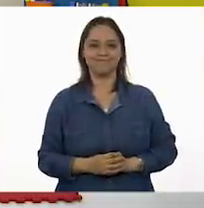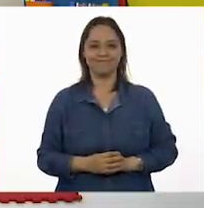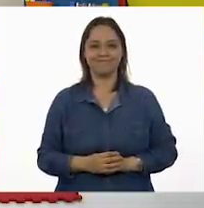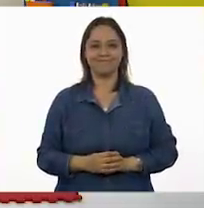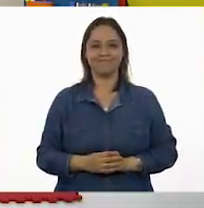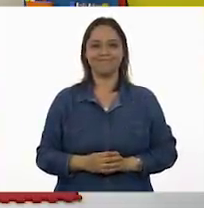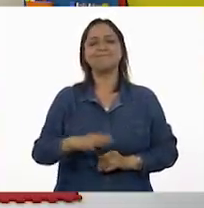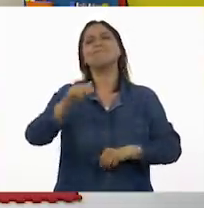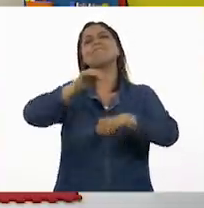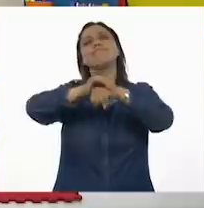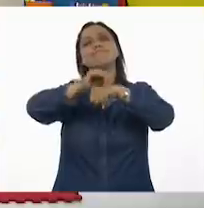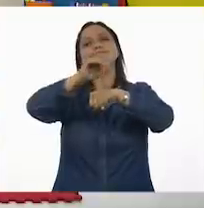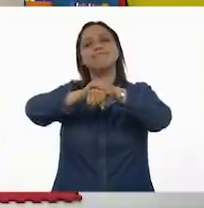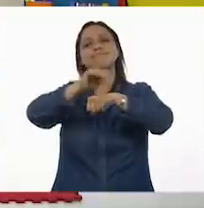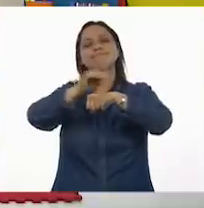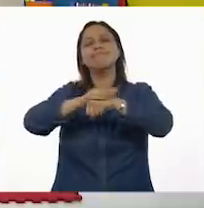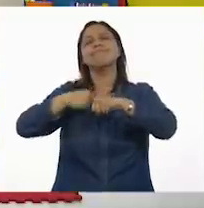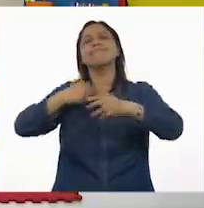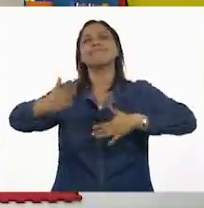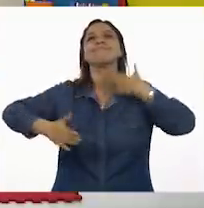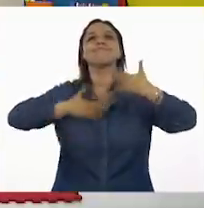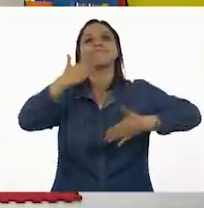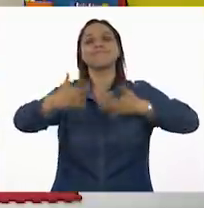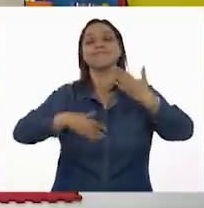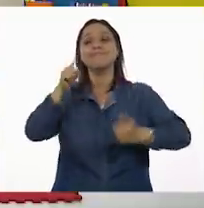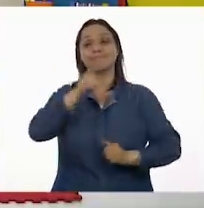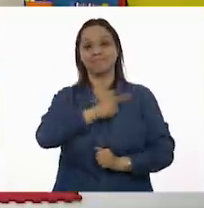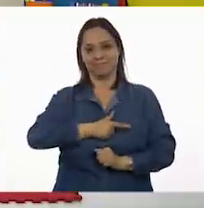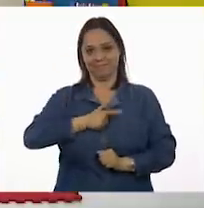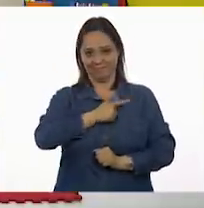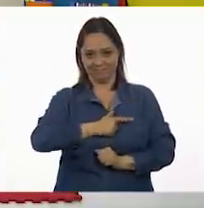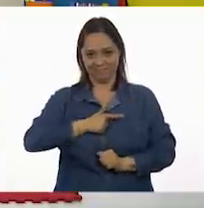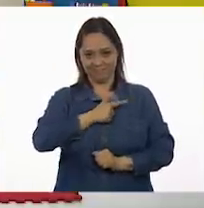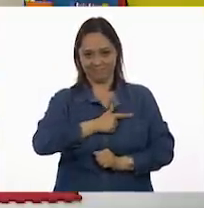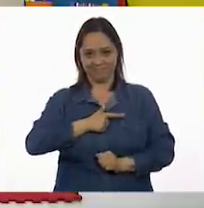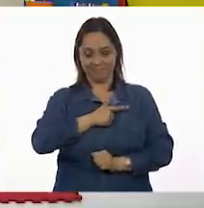Oh. Ay, amiga, me alegra mucho que te haya gustado.